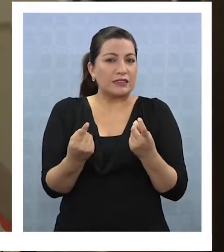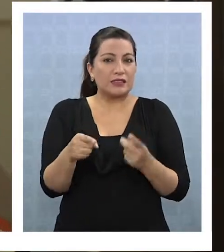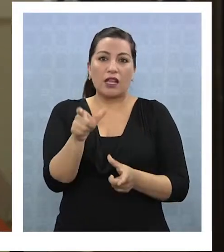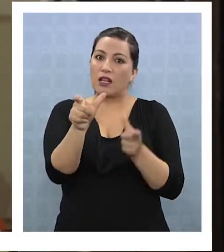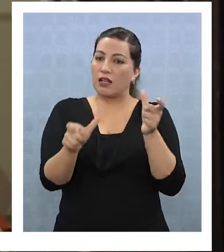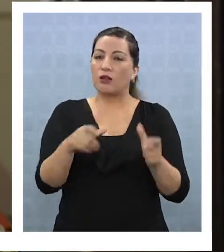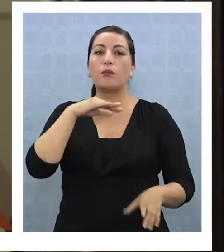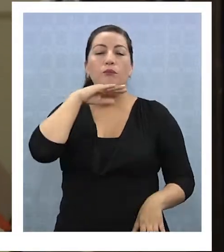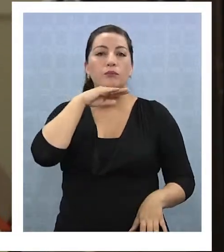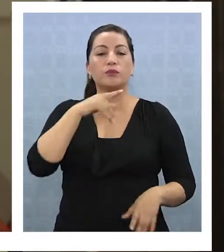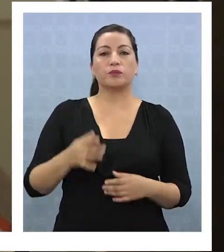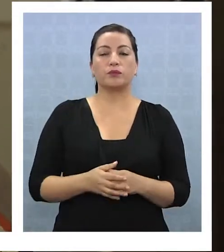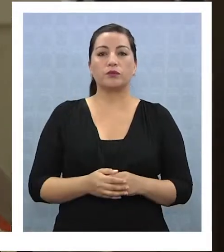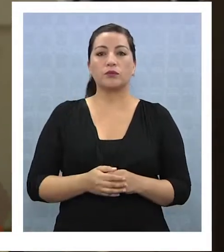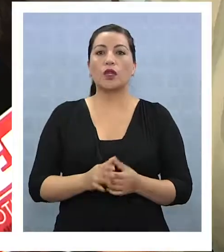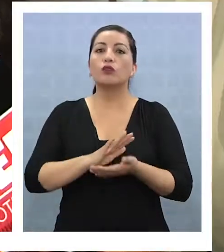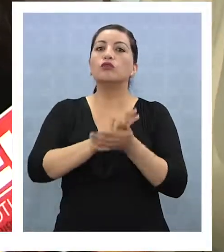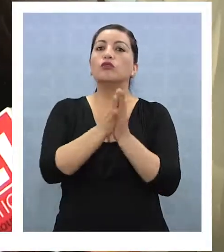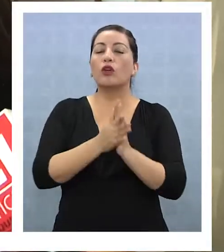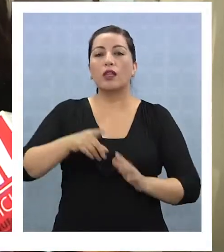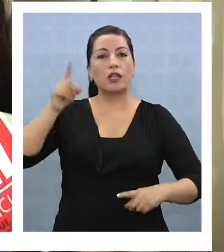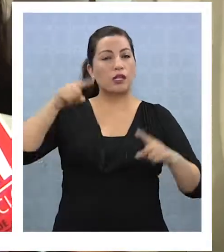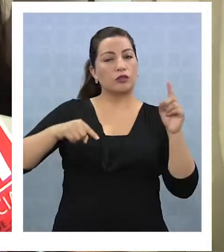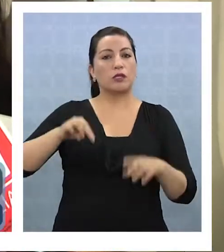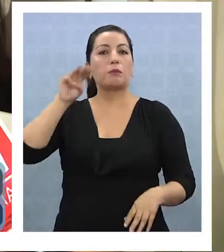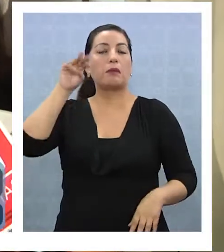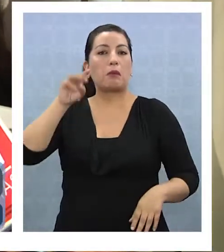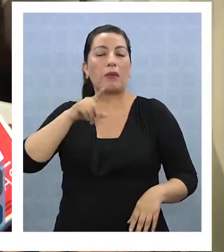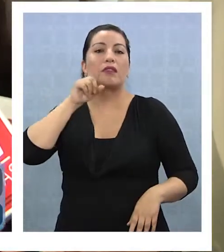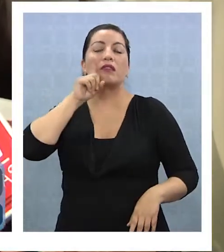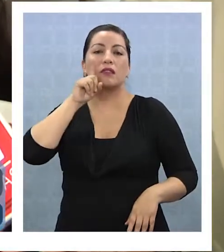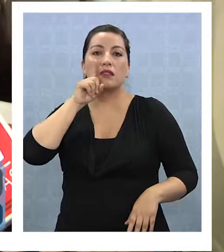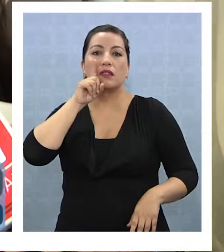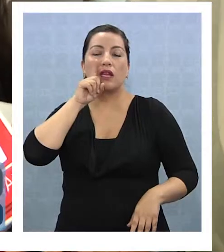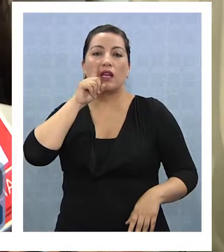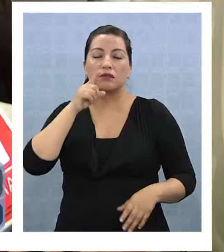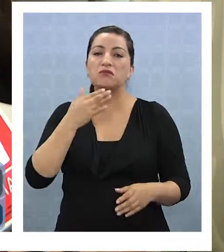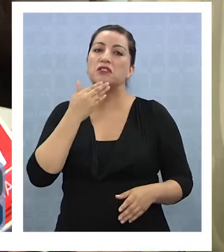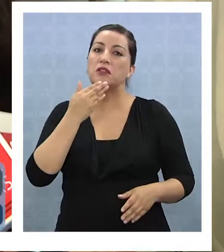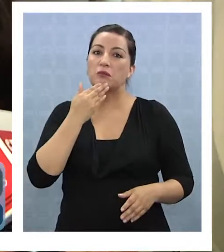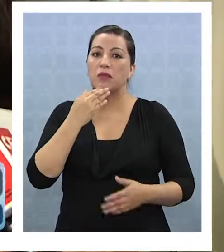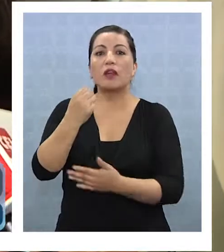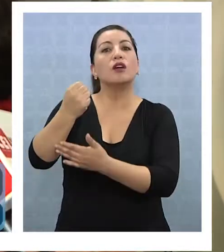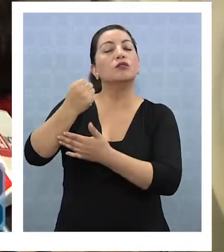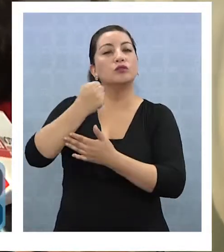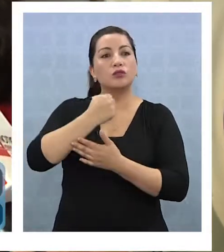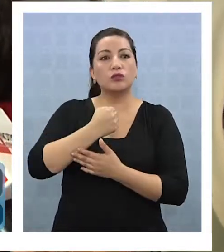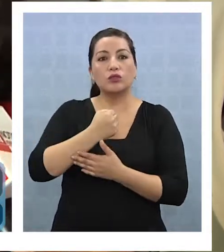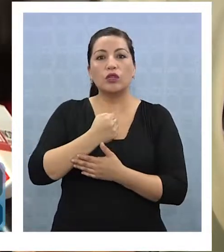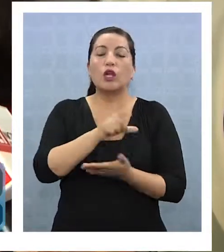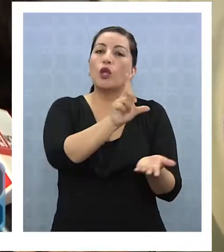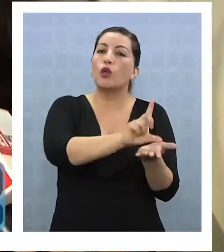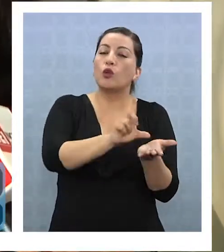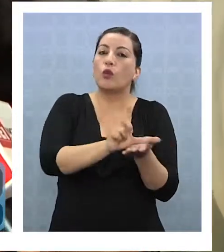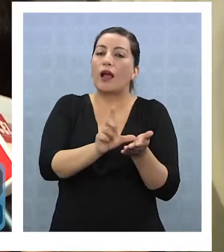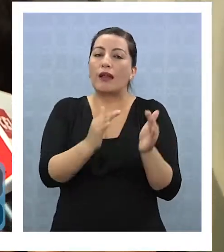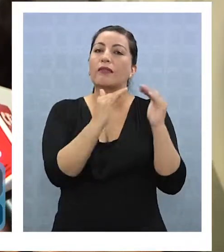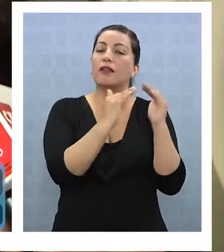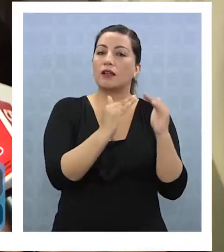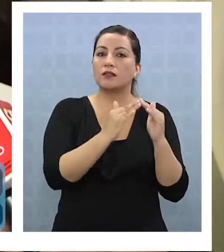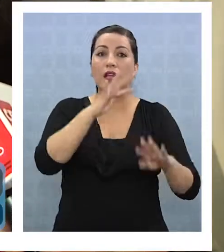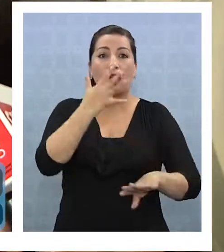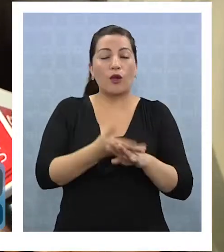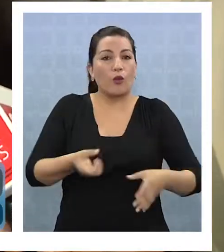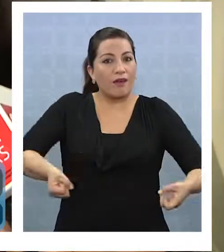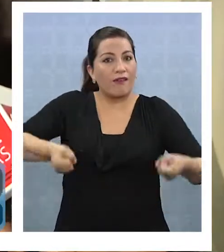los usuarios. En donde vienen todos los productos para que la madre lo tenga que tener al alcance, también favoreciendo los espacios físicos. Viene la